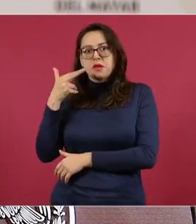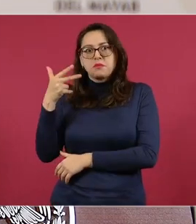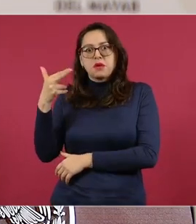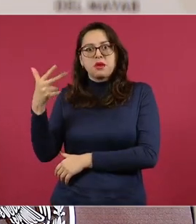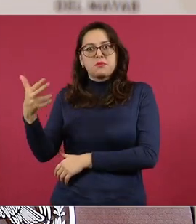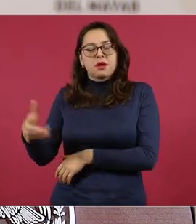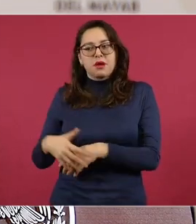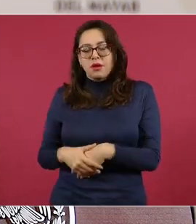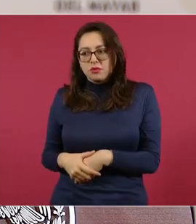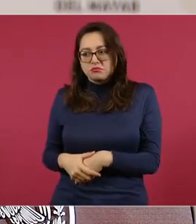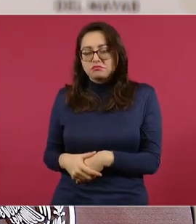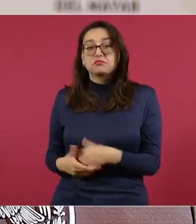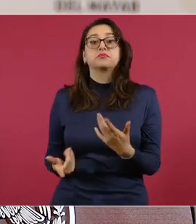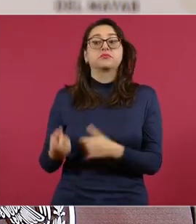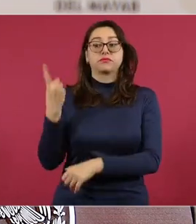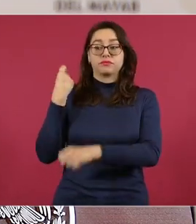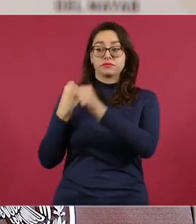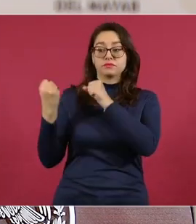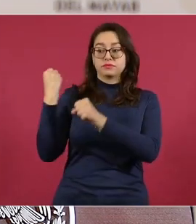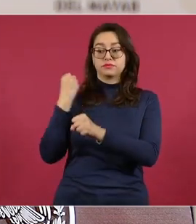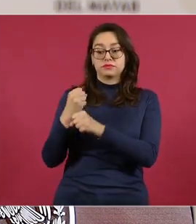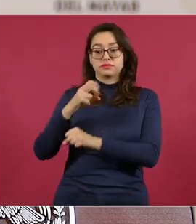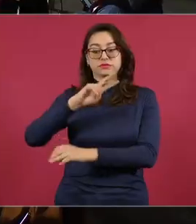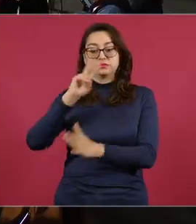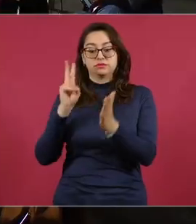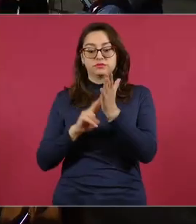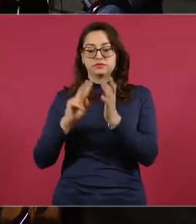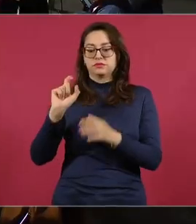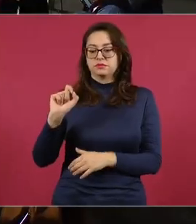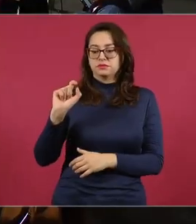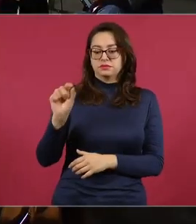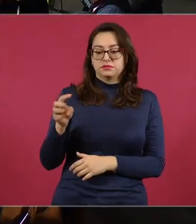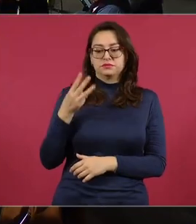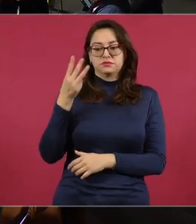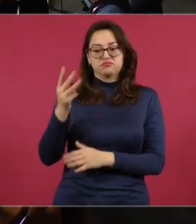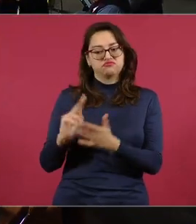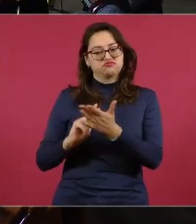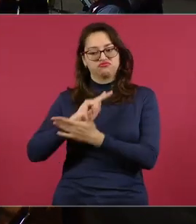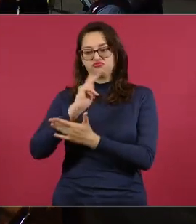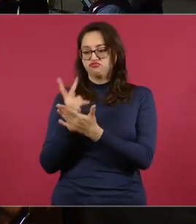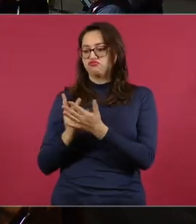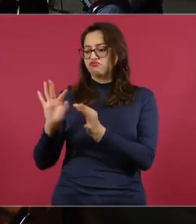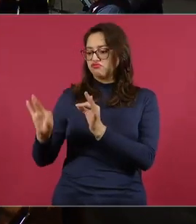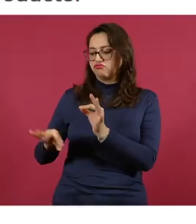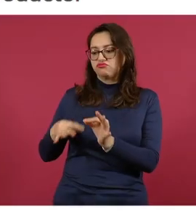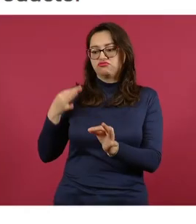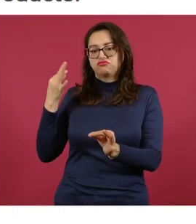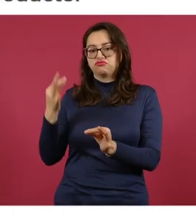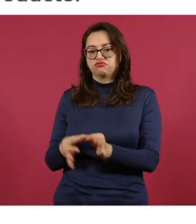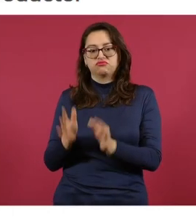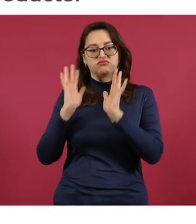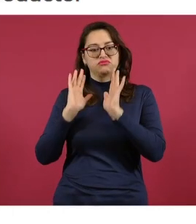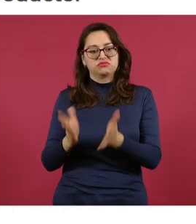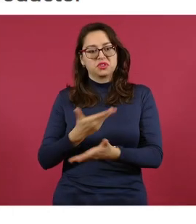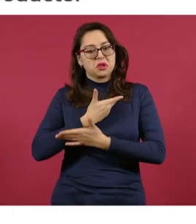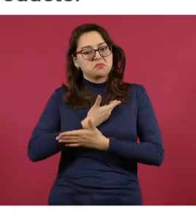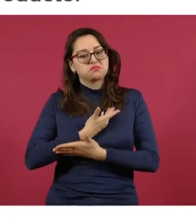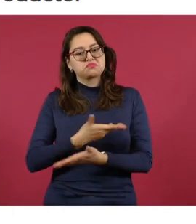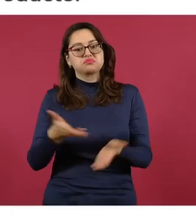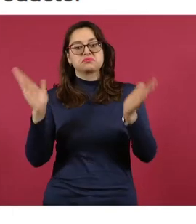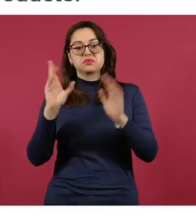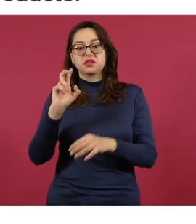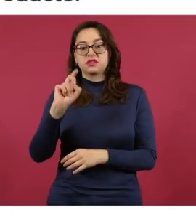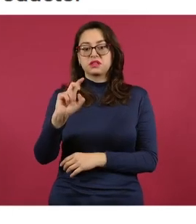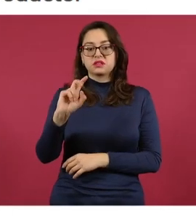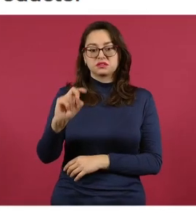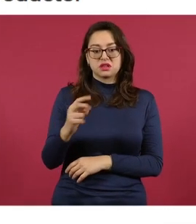pasado, 2023, instruye a la Secretaría de Agricultura a ampliar el programa a los 32 estados de la